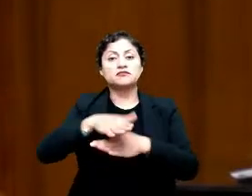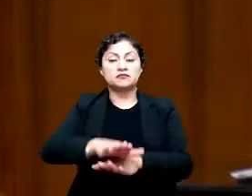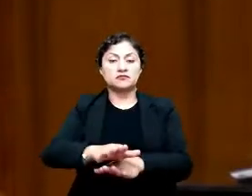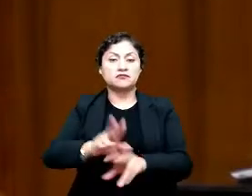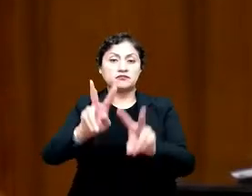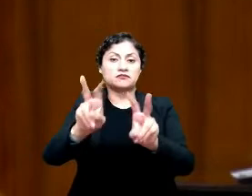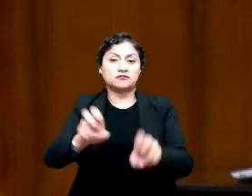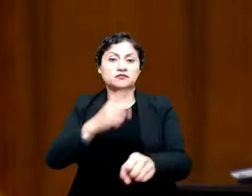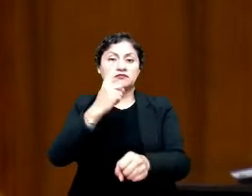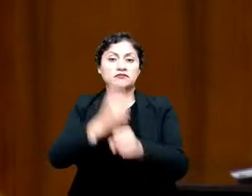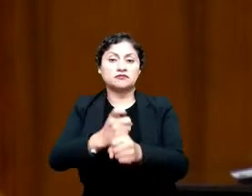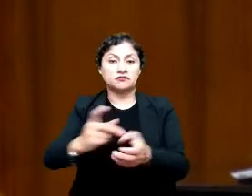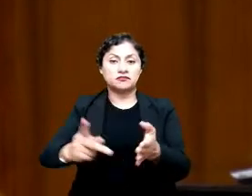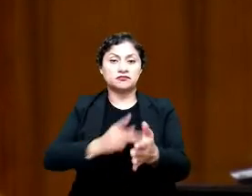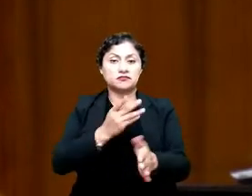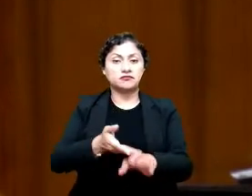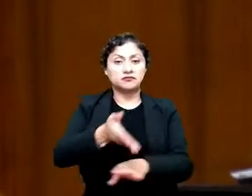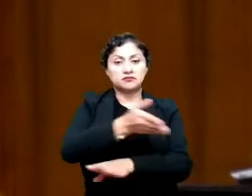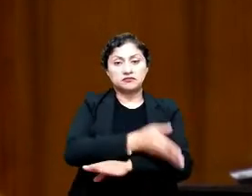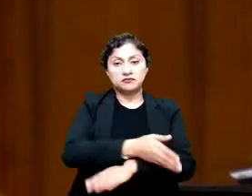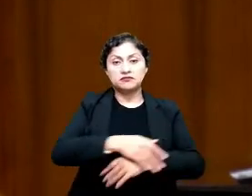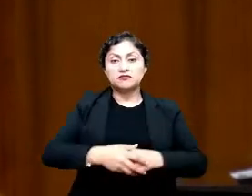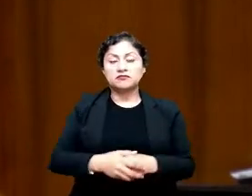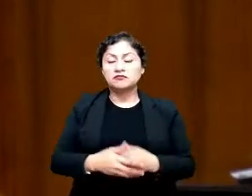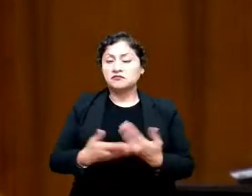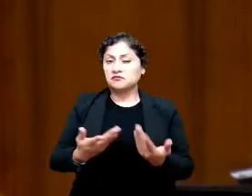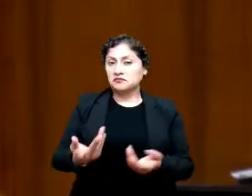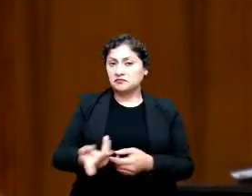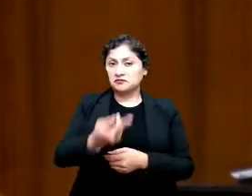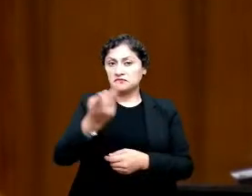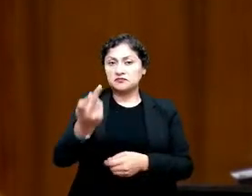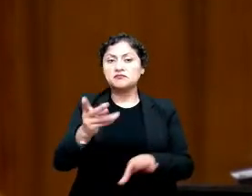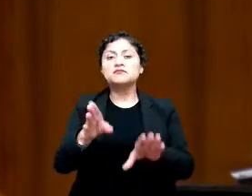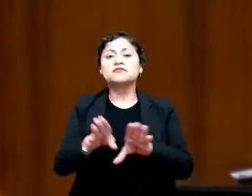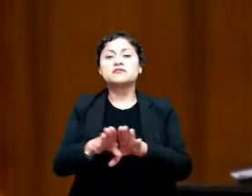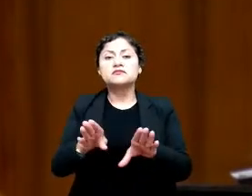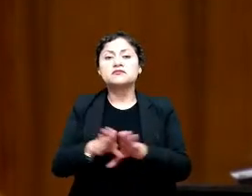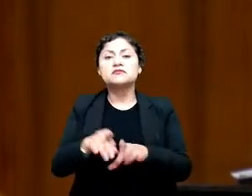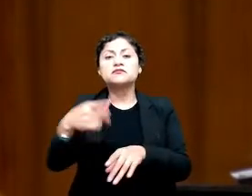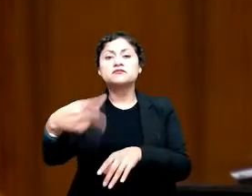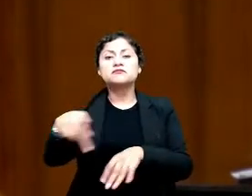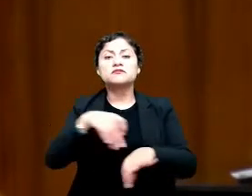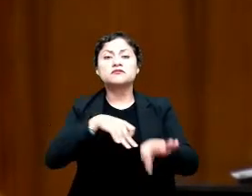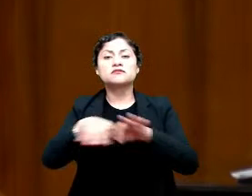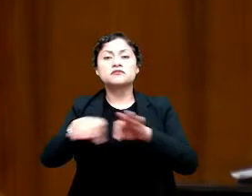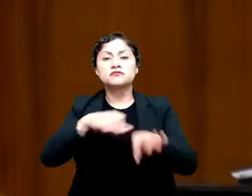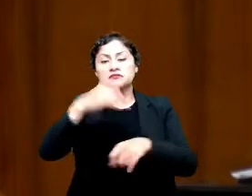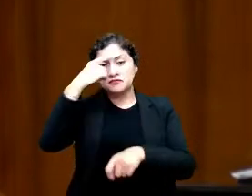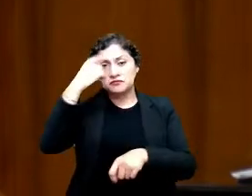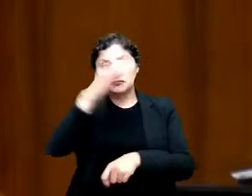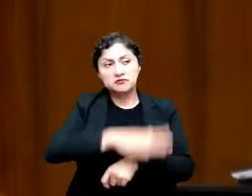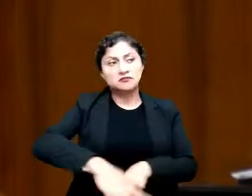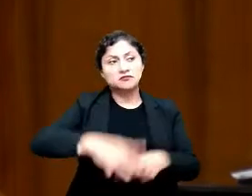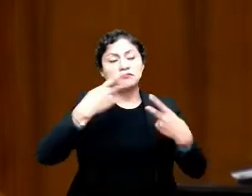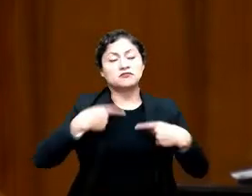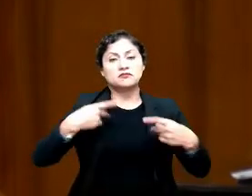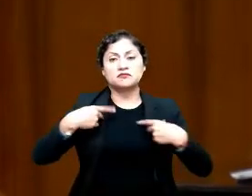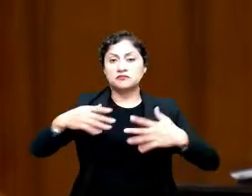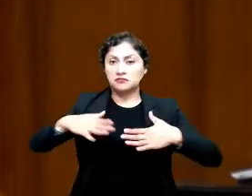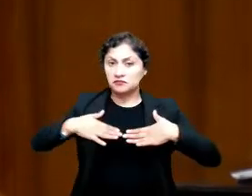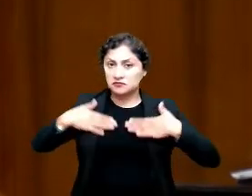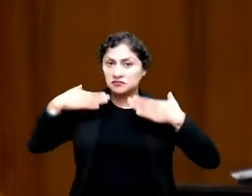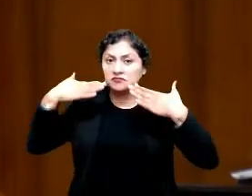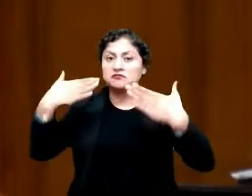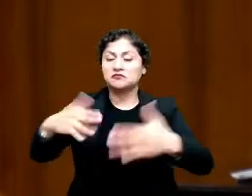intervención. ¿Cómo se ha estado trabajando para que la gente abrace el Estado de Derecho y el respeto a